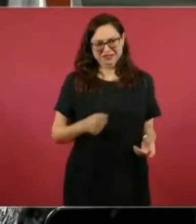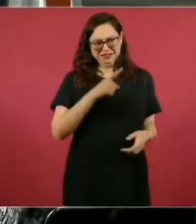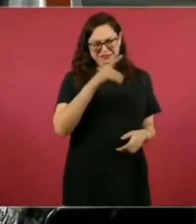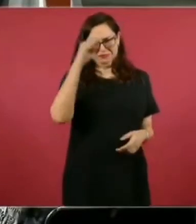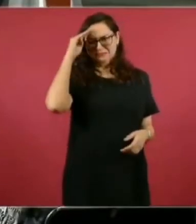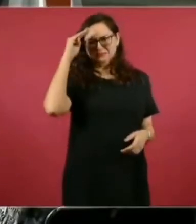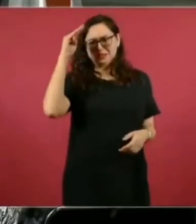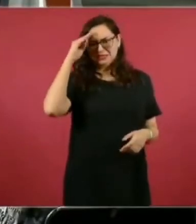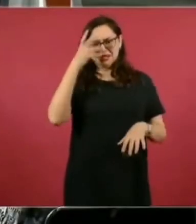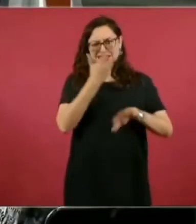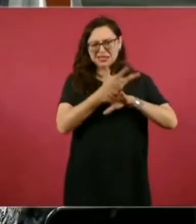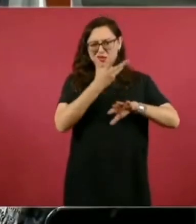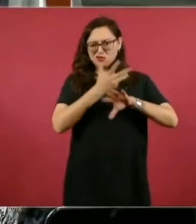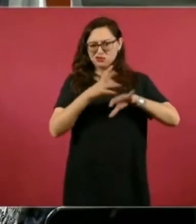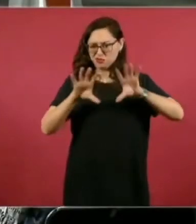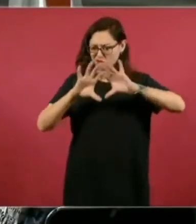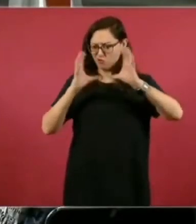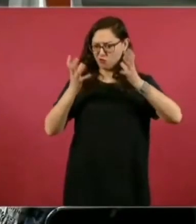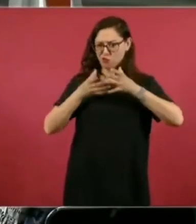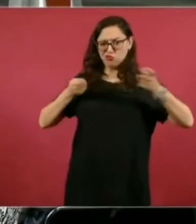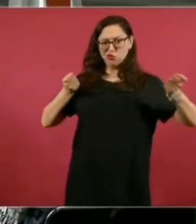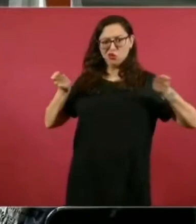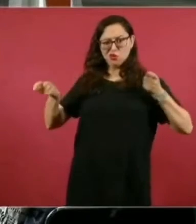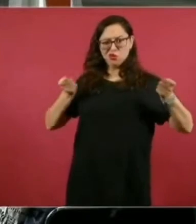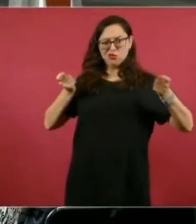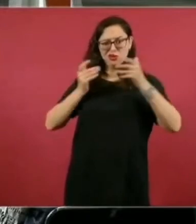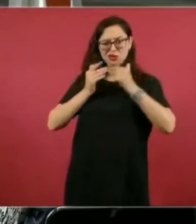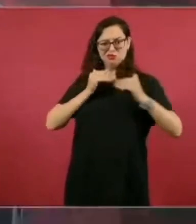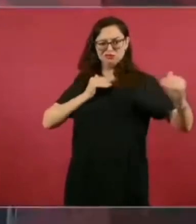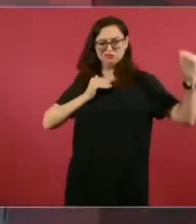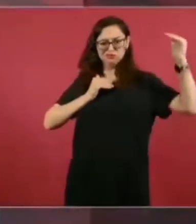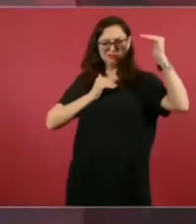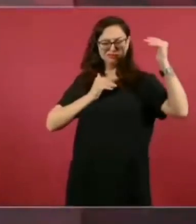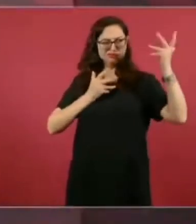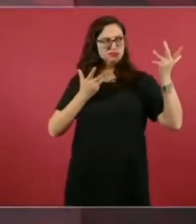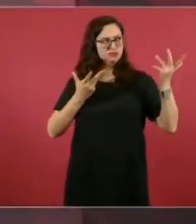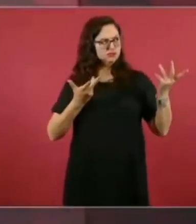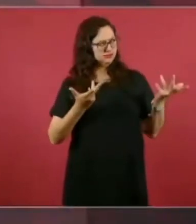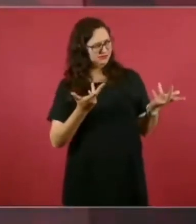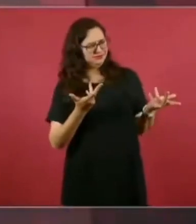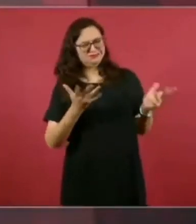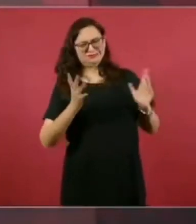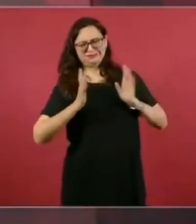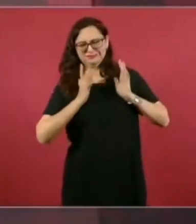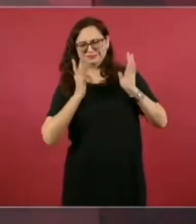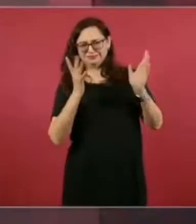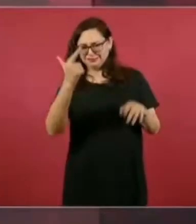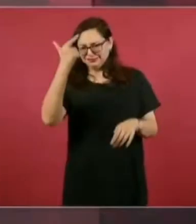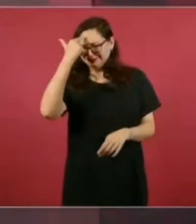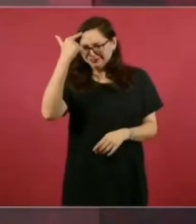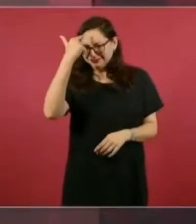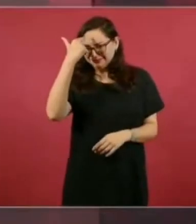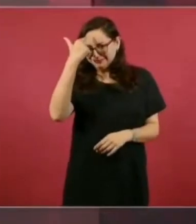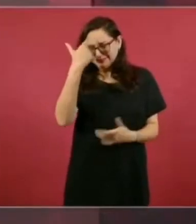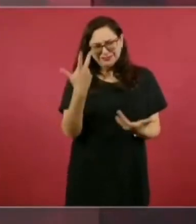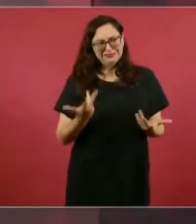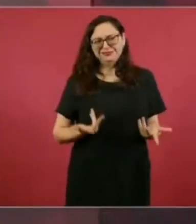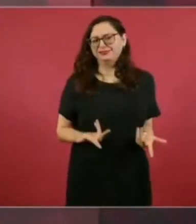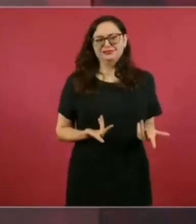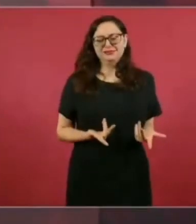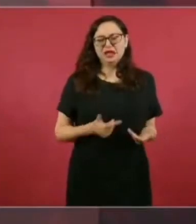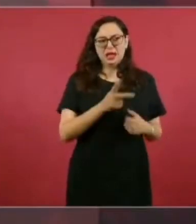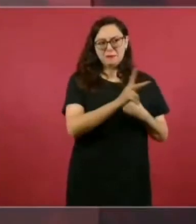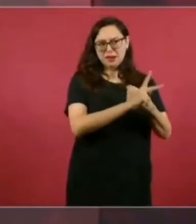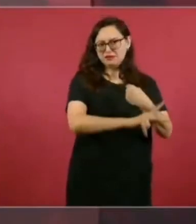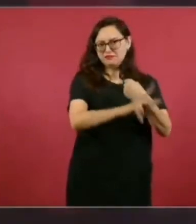del mundo y no respetar las soberanías de los pueblos.